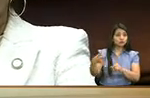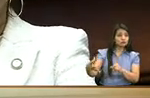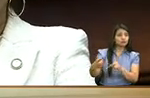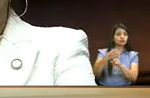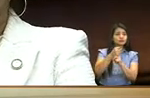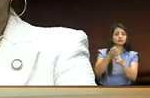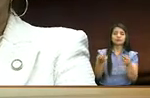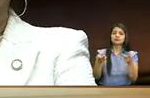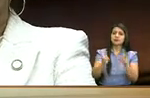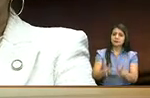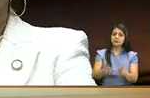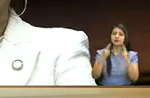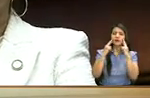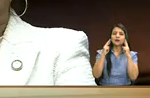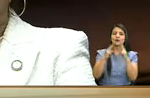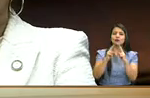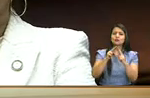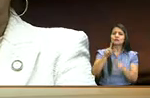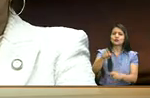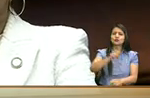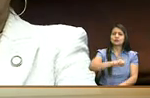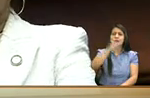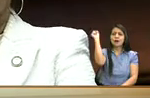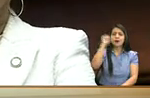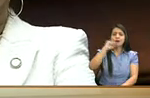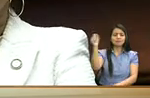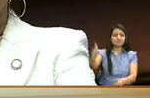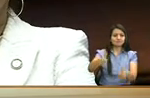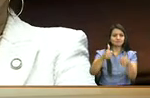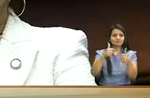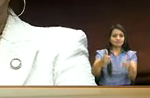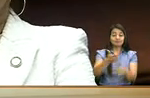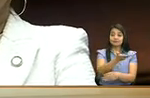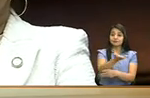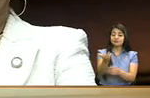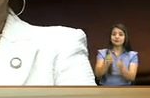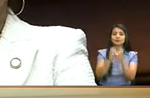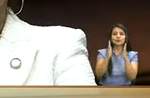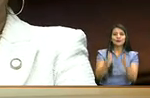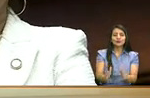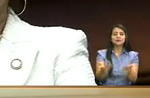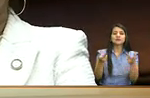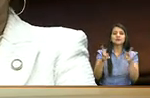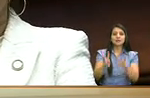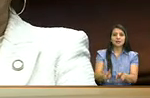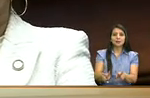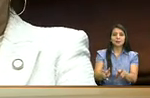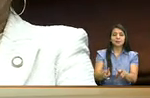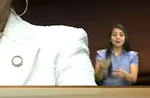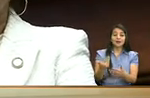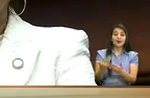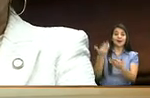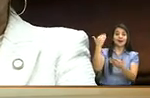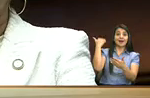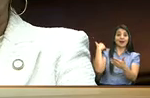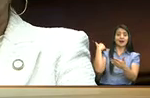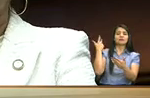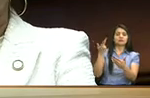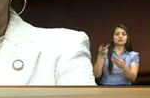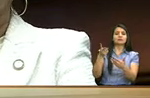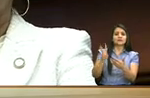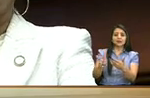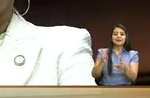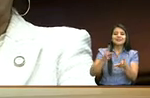y reconoce sus históricas victorias. A ustedes y a los que les antecedieron y señalaron